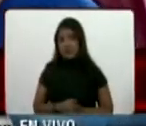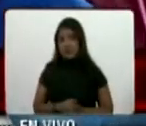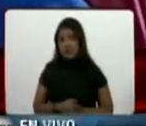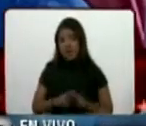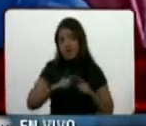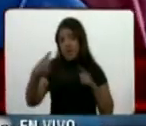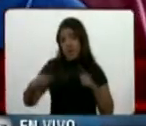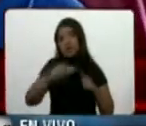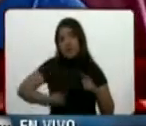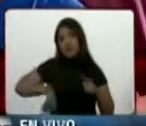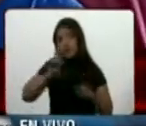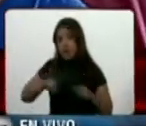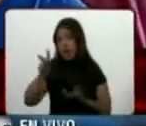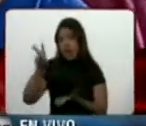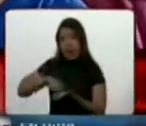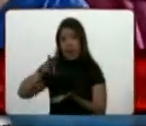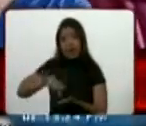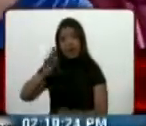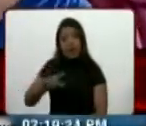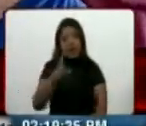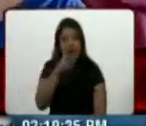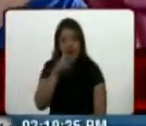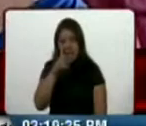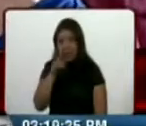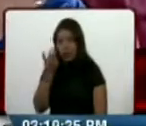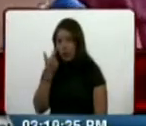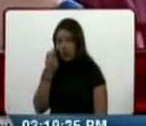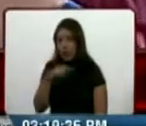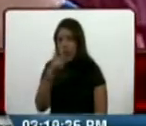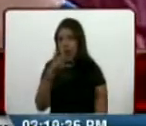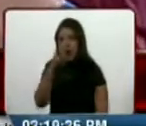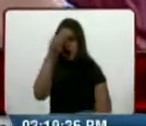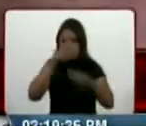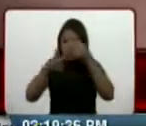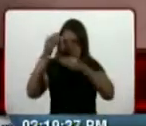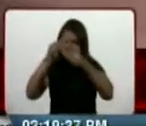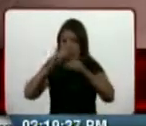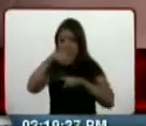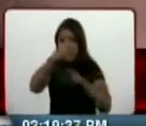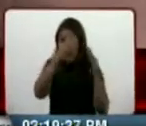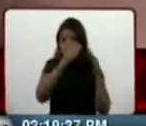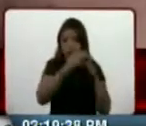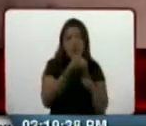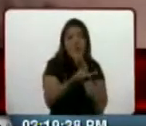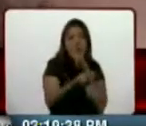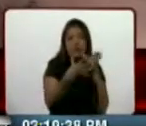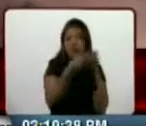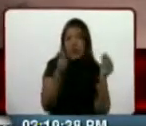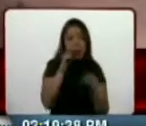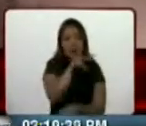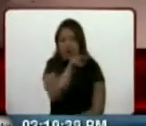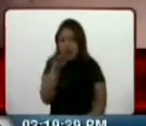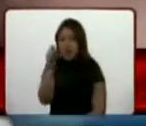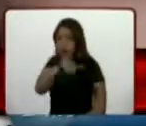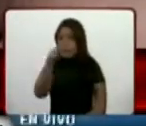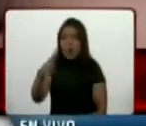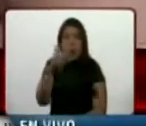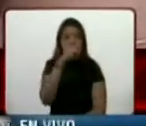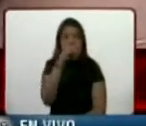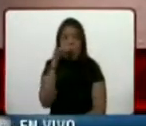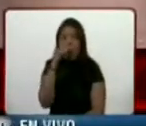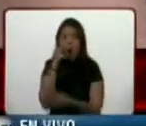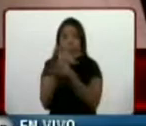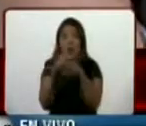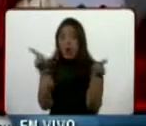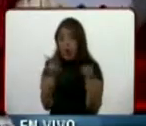Diego es candela, ahí está observando porque él se aprende todo y después en la casa cuenta todo. Va contando todo lo que vio aquí, toda la gente, las cámaras, y empieza a jugar como